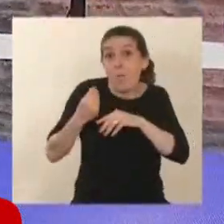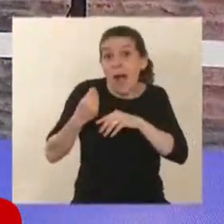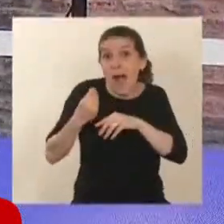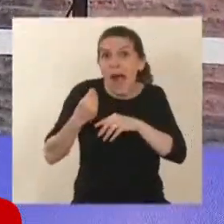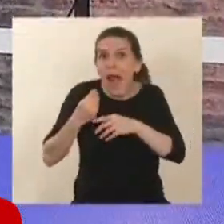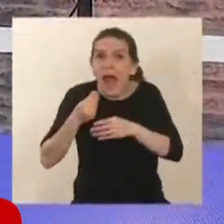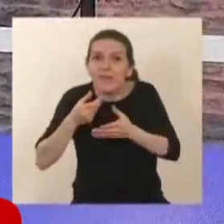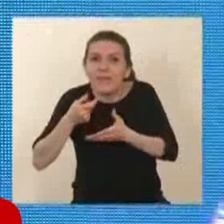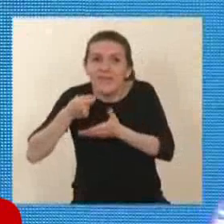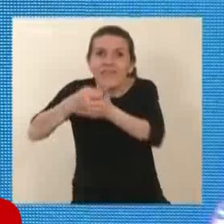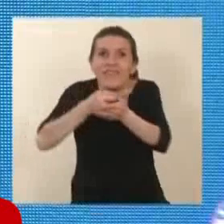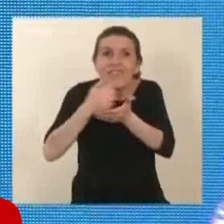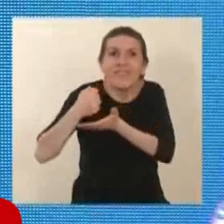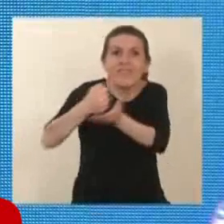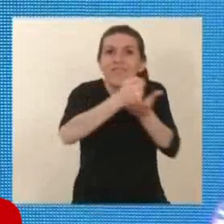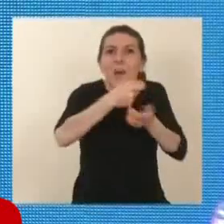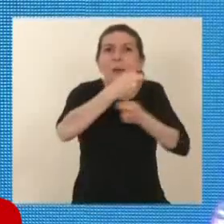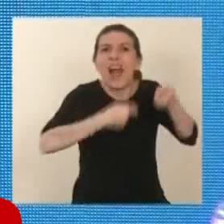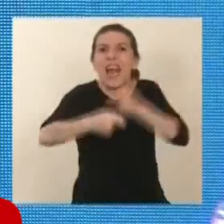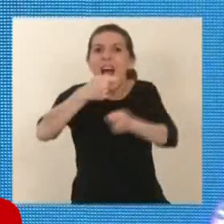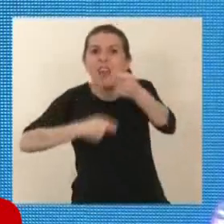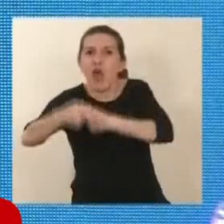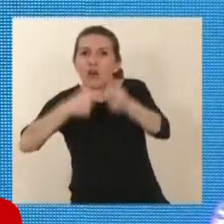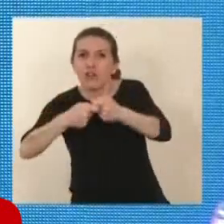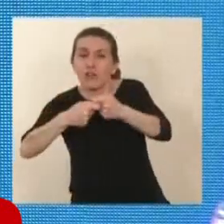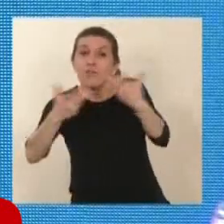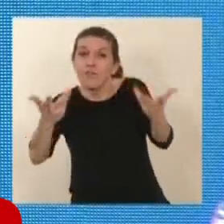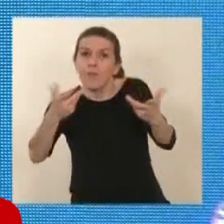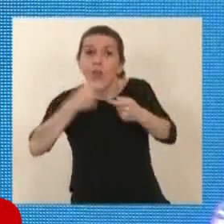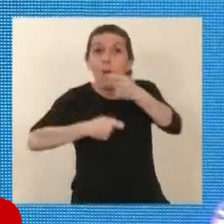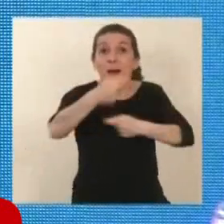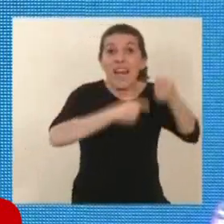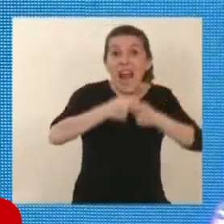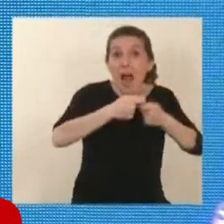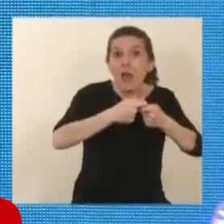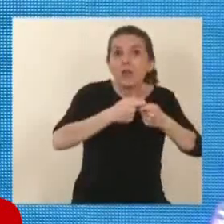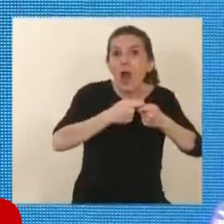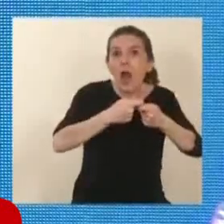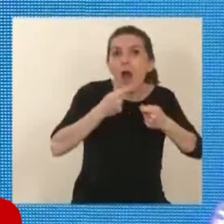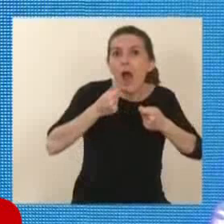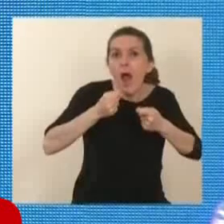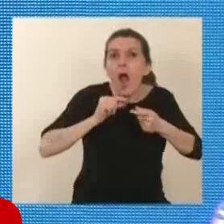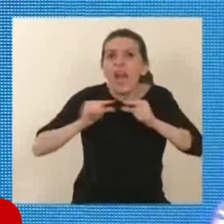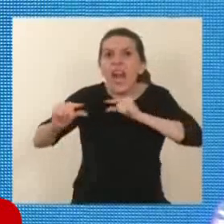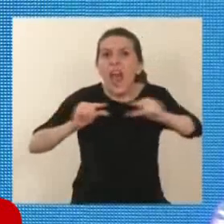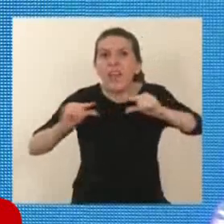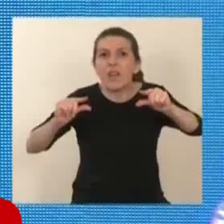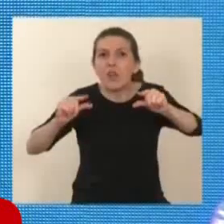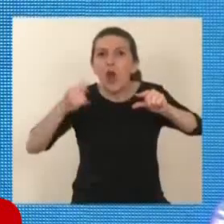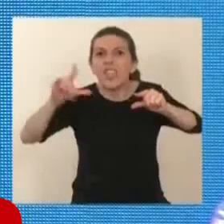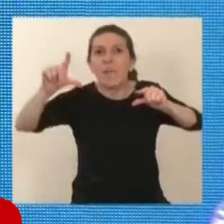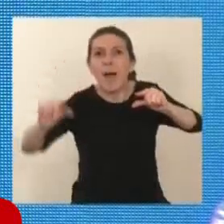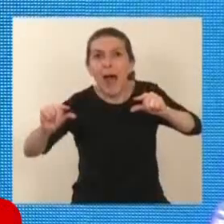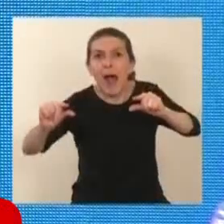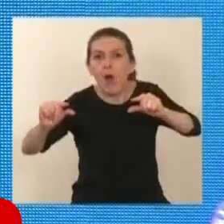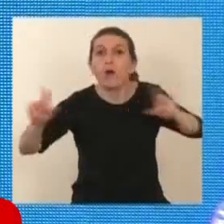confianza en los mercados y que entonces Argentina iba a poder acceder a un costo del crédito más bajo nuevamente a los mercados y pagar